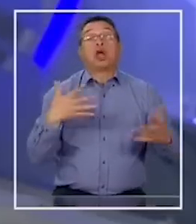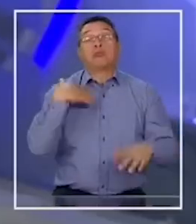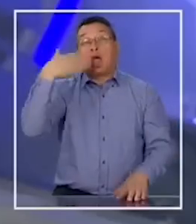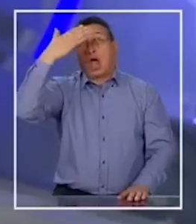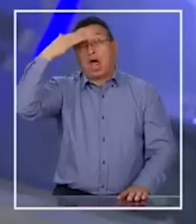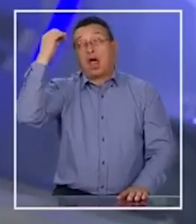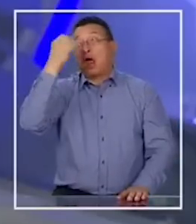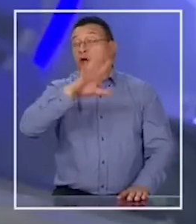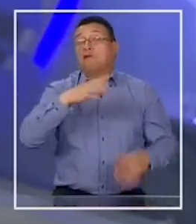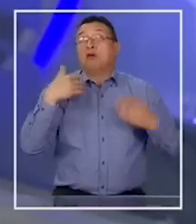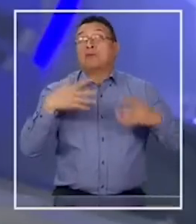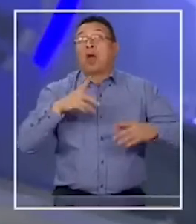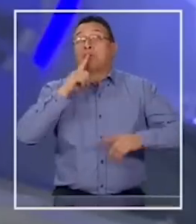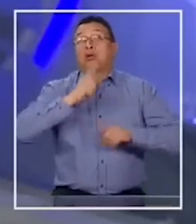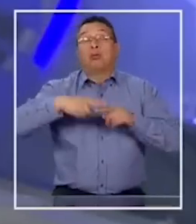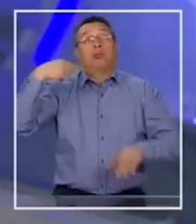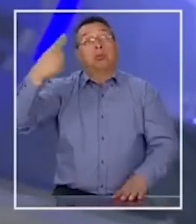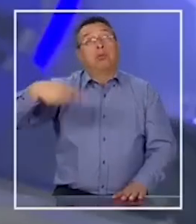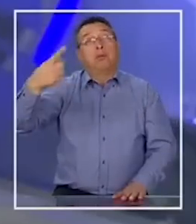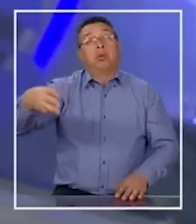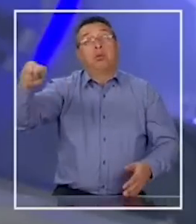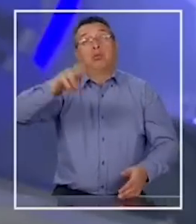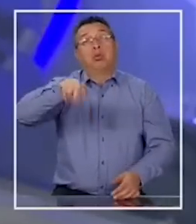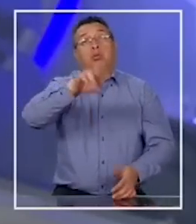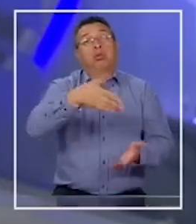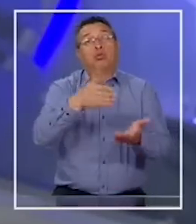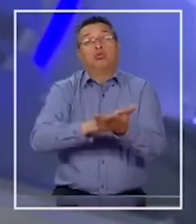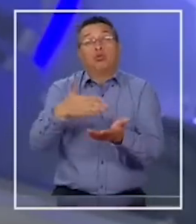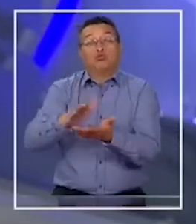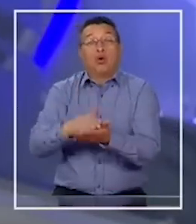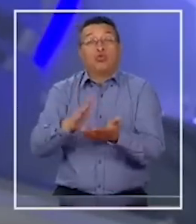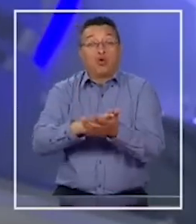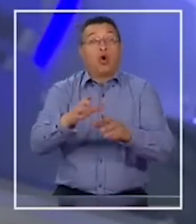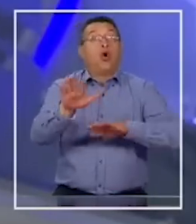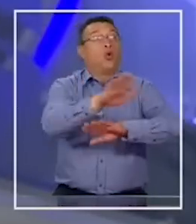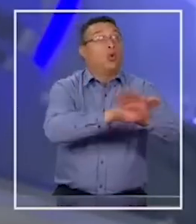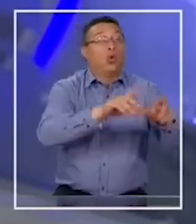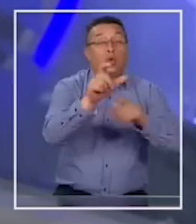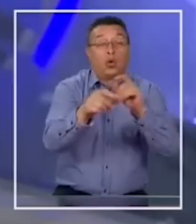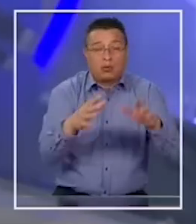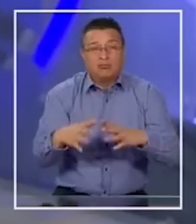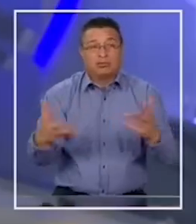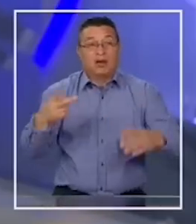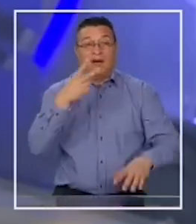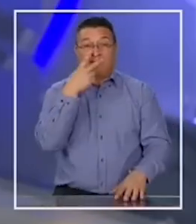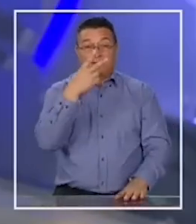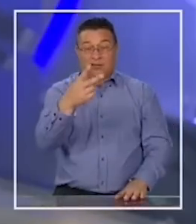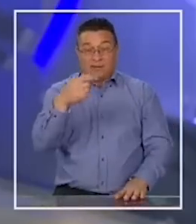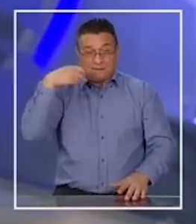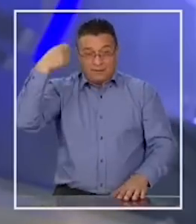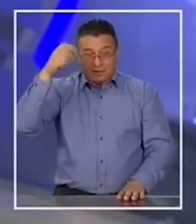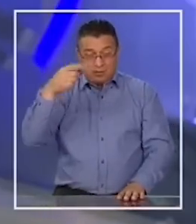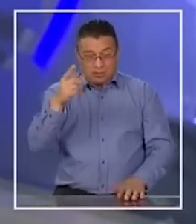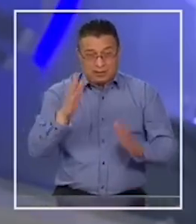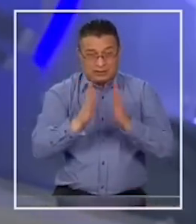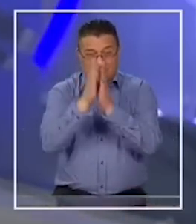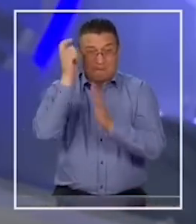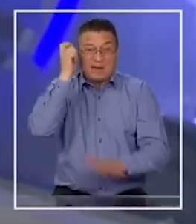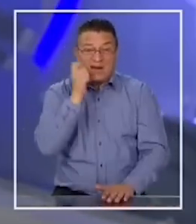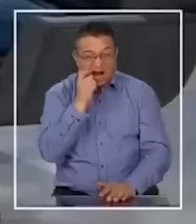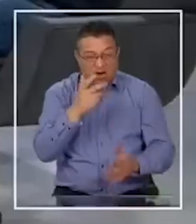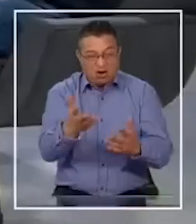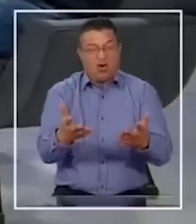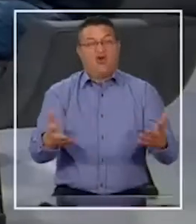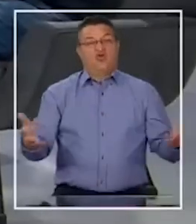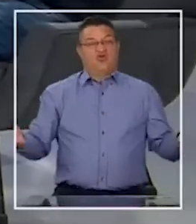acostumbrando a la anormalidad que sea todos los días la normalidad gente que muere en forma Pro el video que vimos San Bernardo se entregó cuatro días atrás